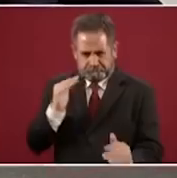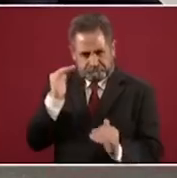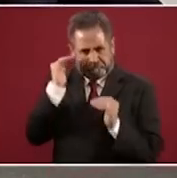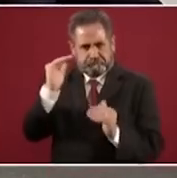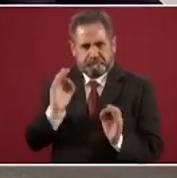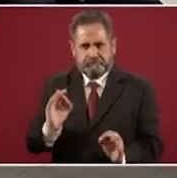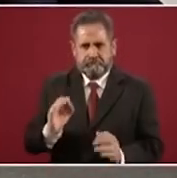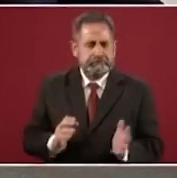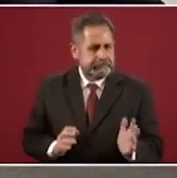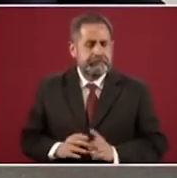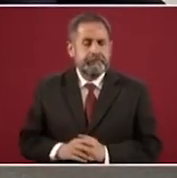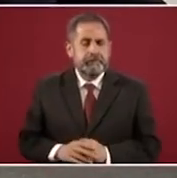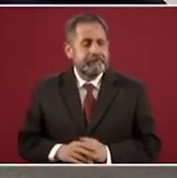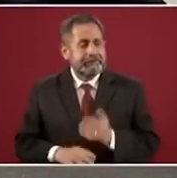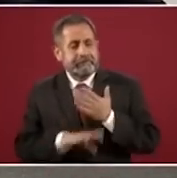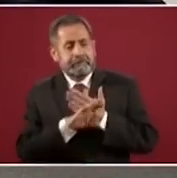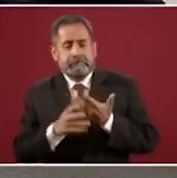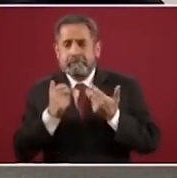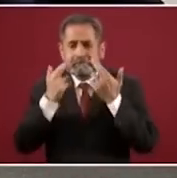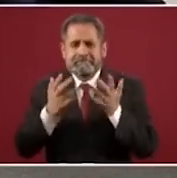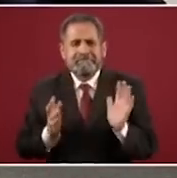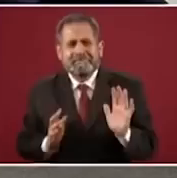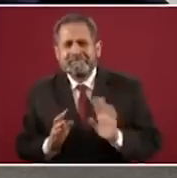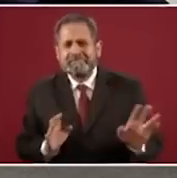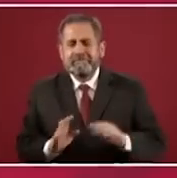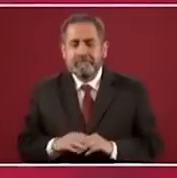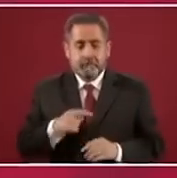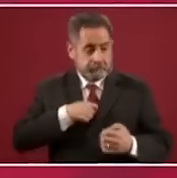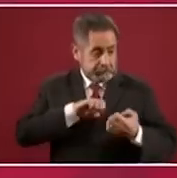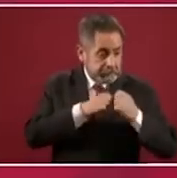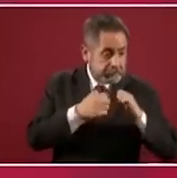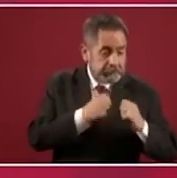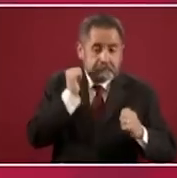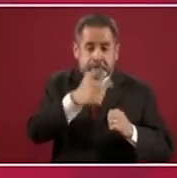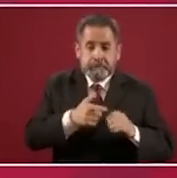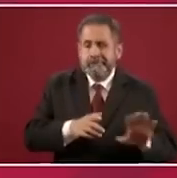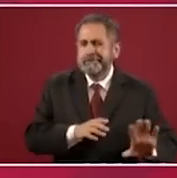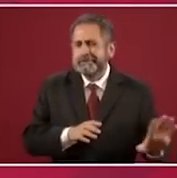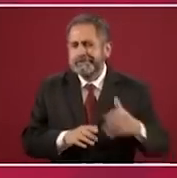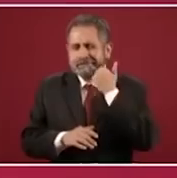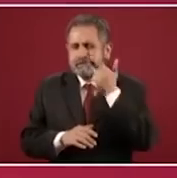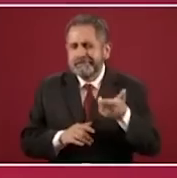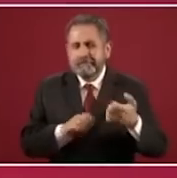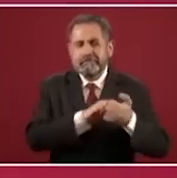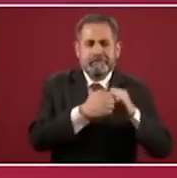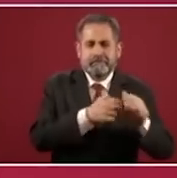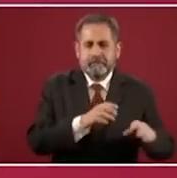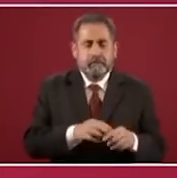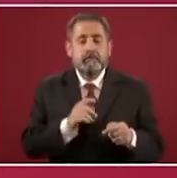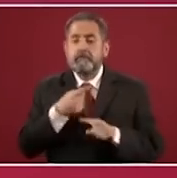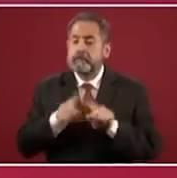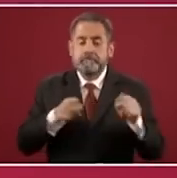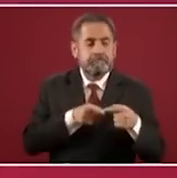sea, entonces no tengo enemigos, ni quiero tenerlos, tengo